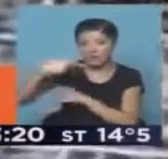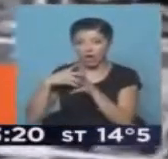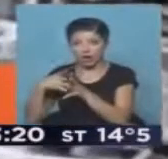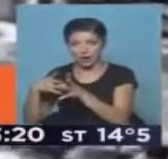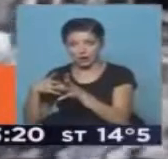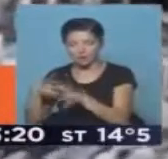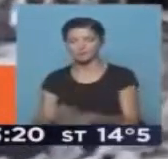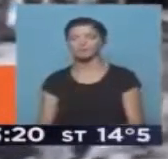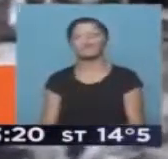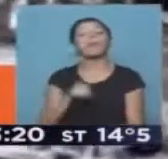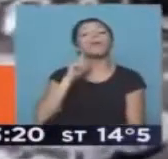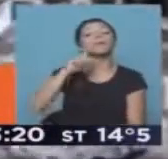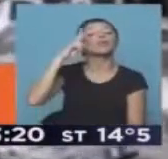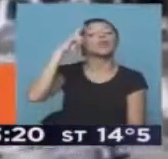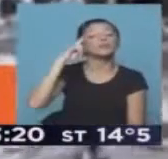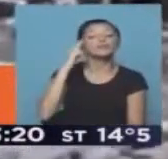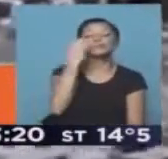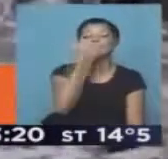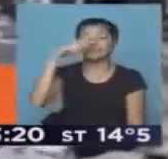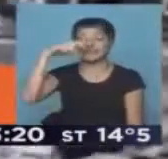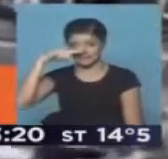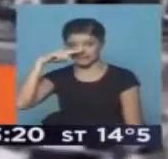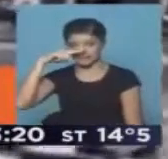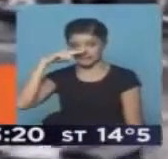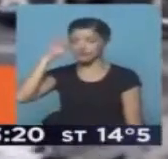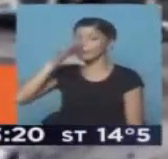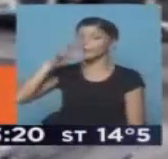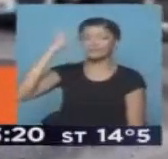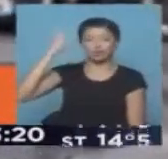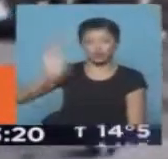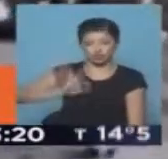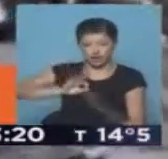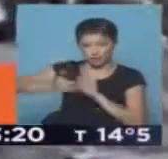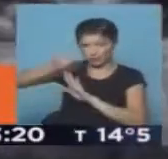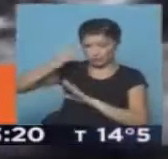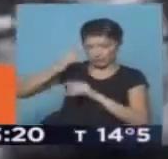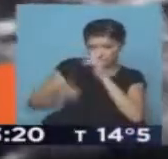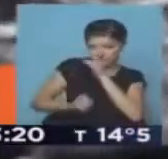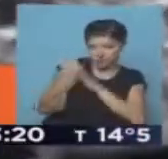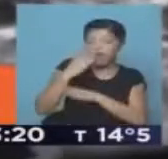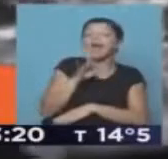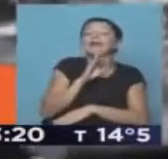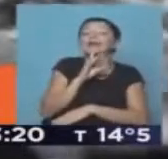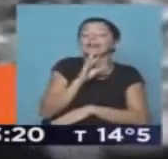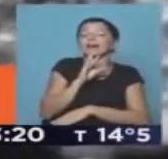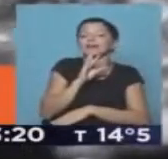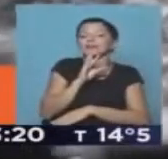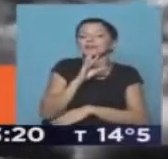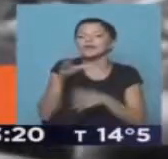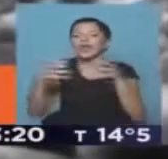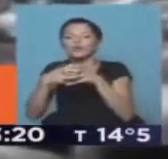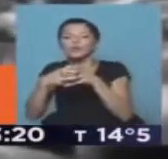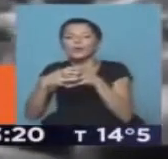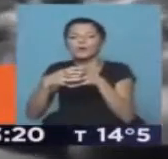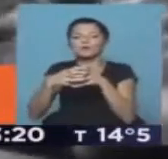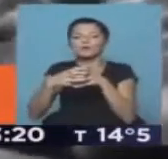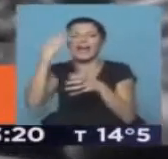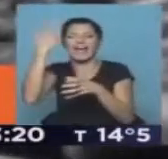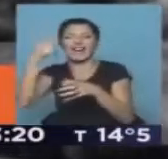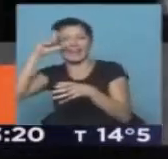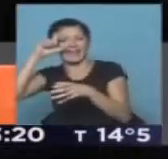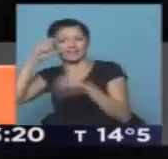de 1967 con sólo 18 años de existencia israel afrontaba los movimientos amenazantes del entonces